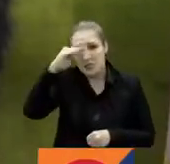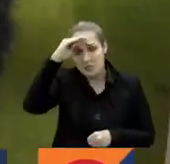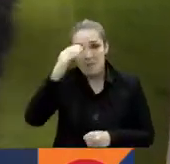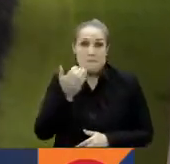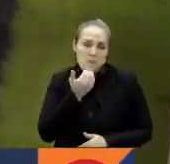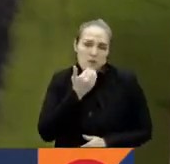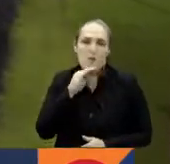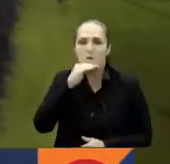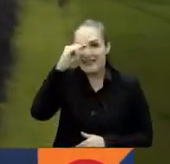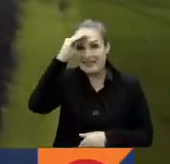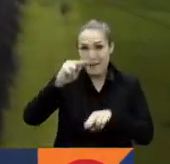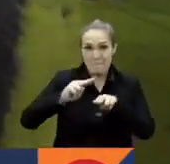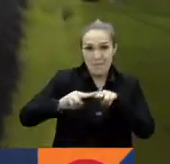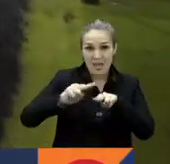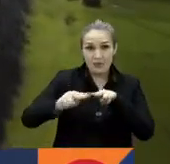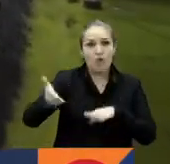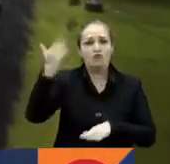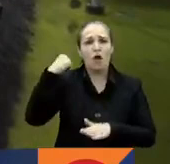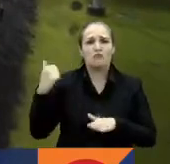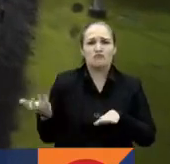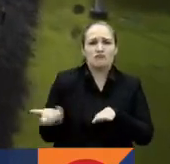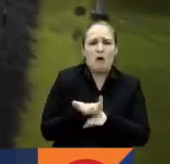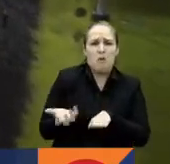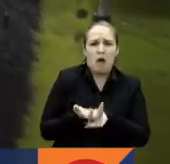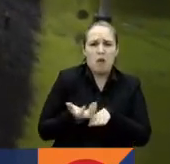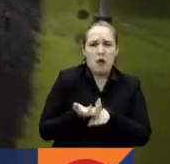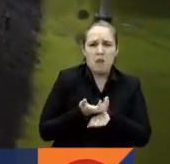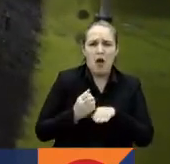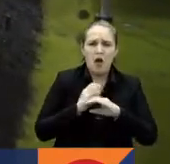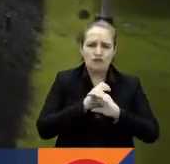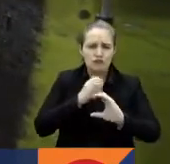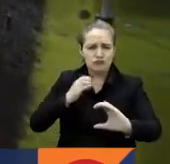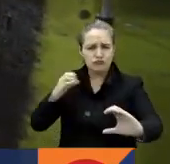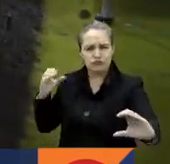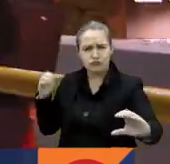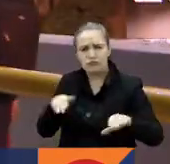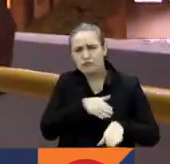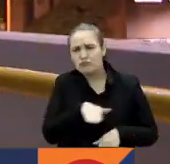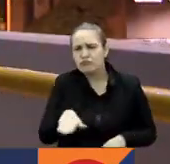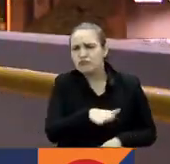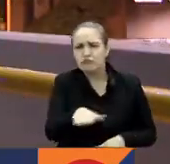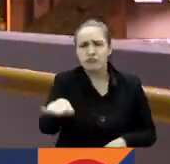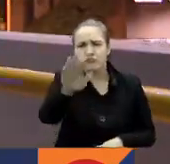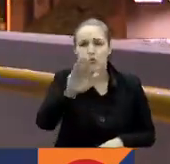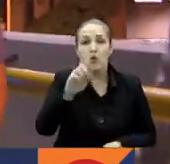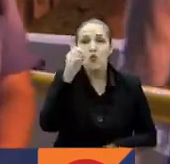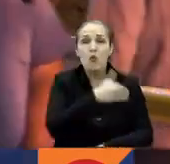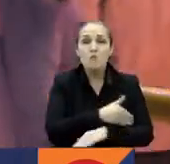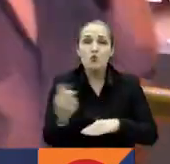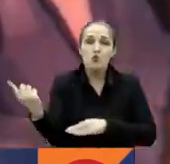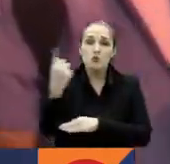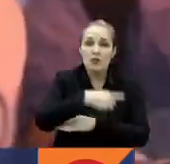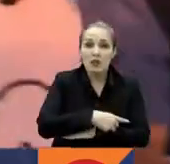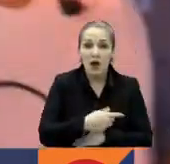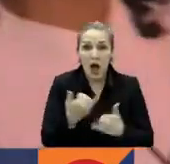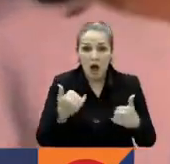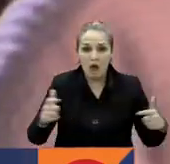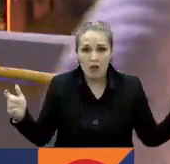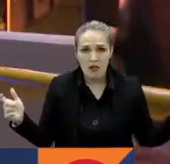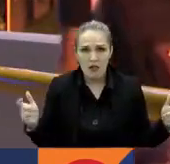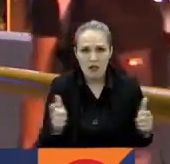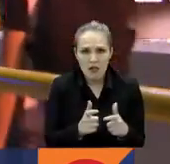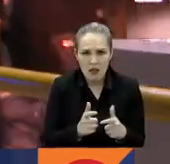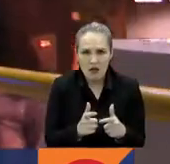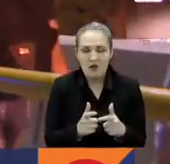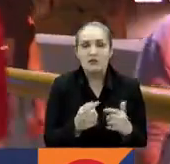por ejemplo, antes de la pandemia, movilizaba un promedio de 1.100.000 pasajeros en un día típico laboral, cifra que se ha visto reducida